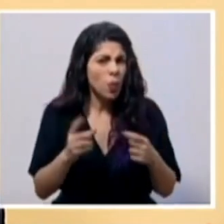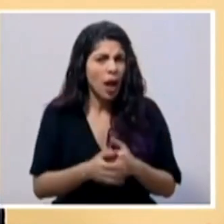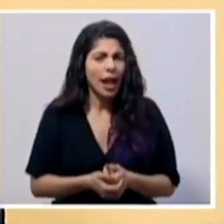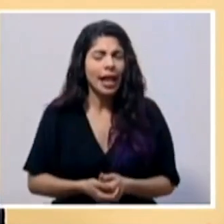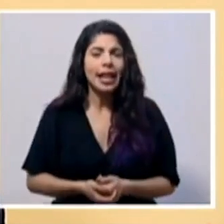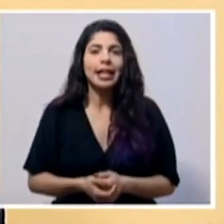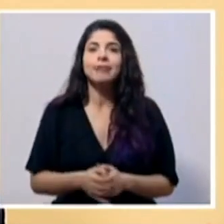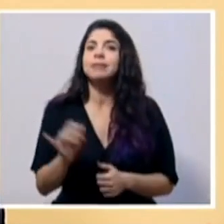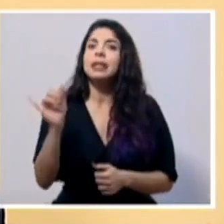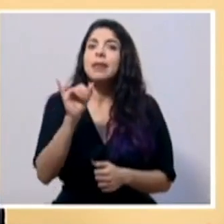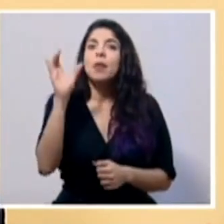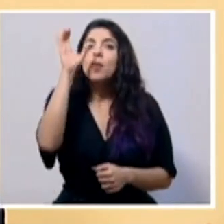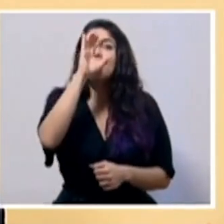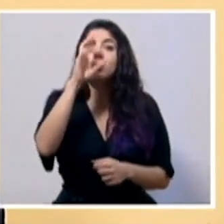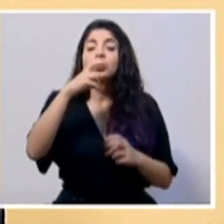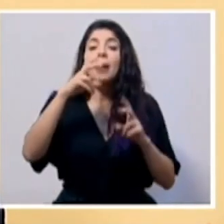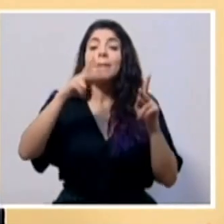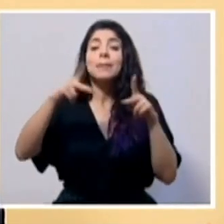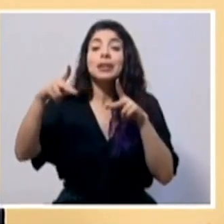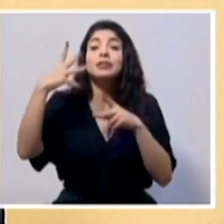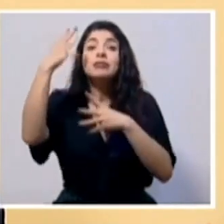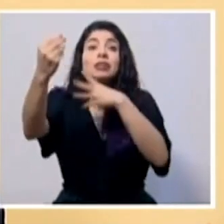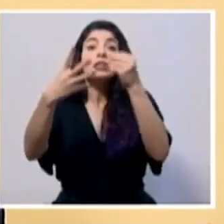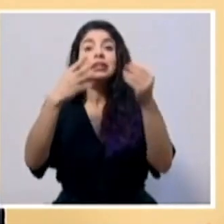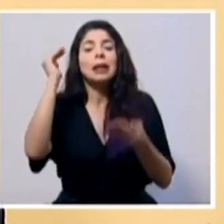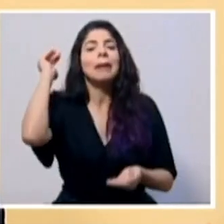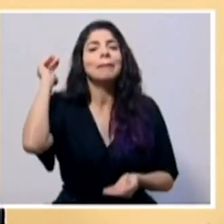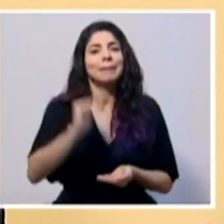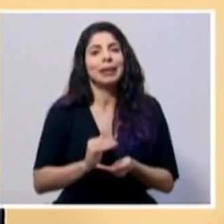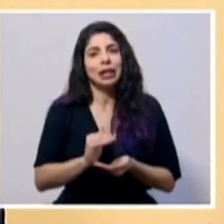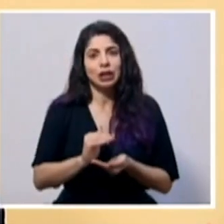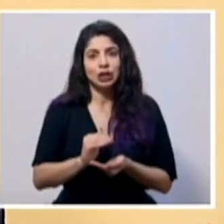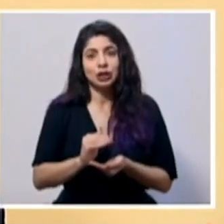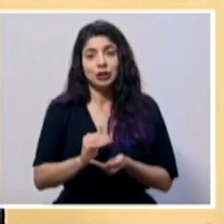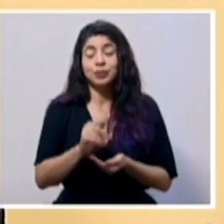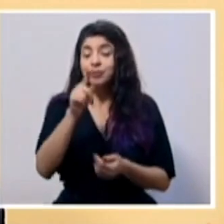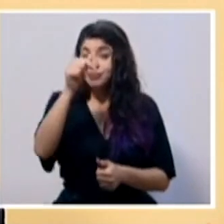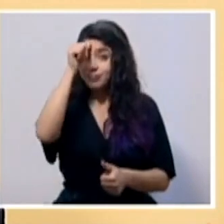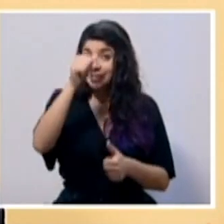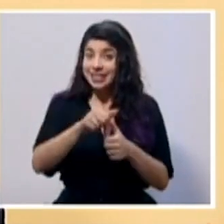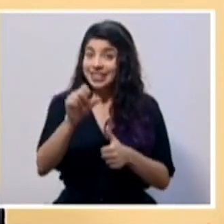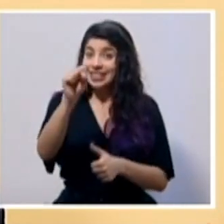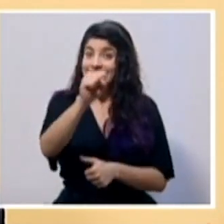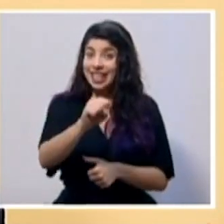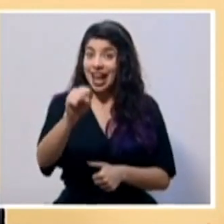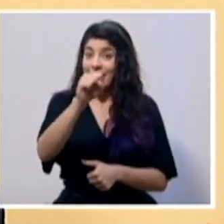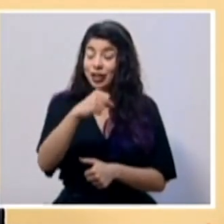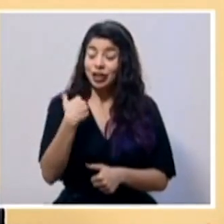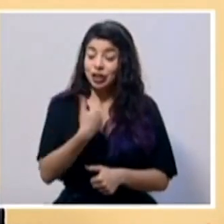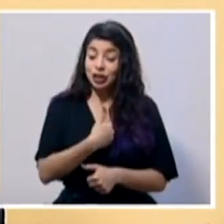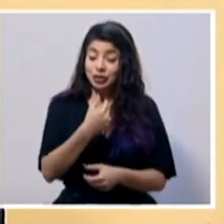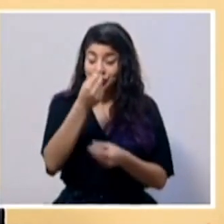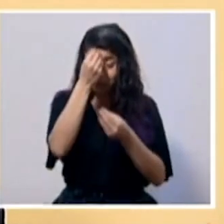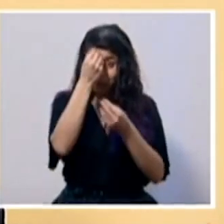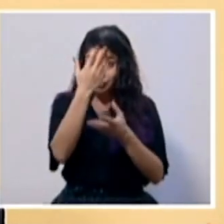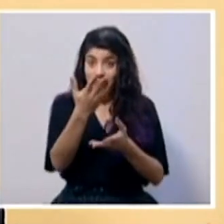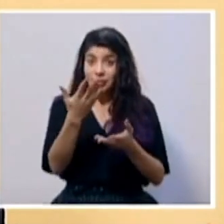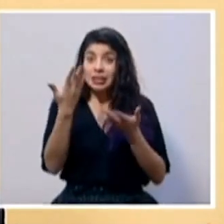haya también la menor movilización posible. Recordemos el sábado cuando estuvimos indicando